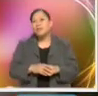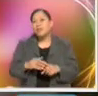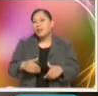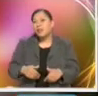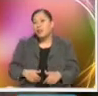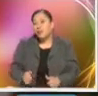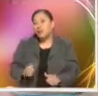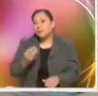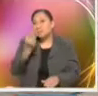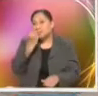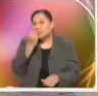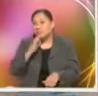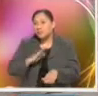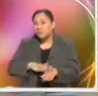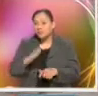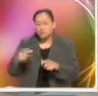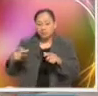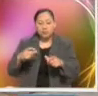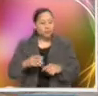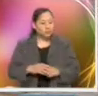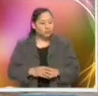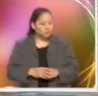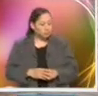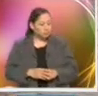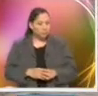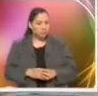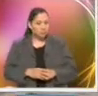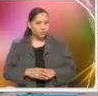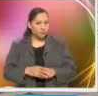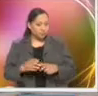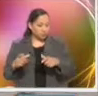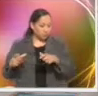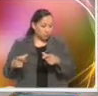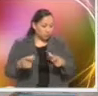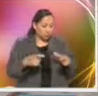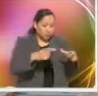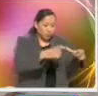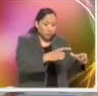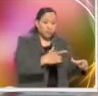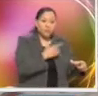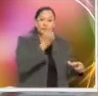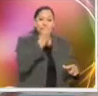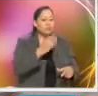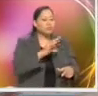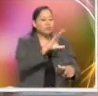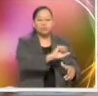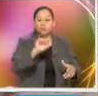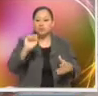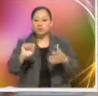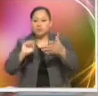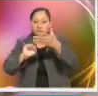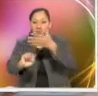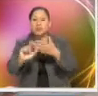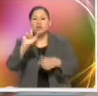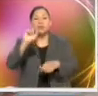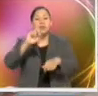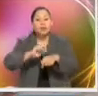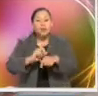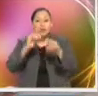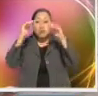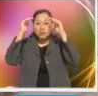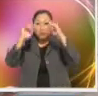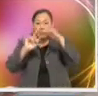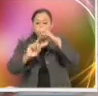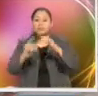hambre, quiero comer más, este no solo no le daba más de comer, sino que lo encerraba en un calabozo por 20 días a